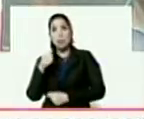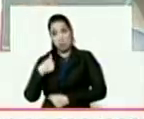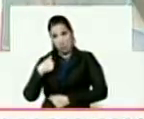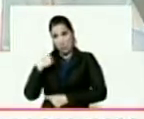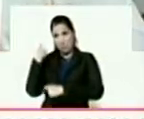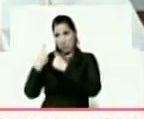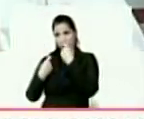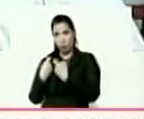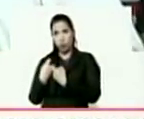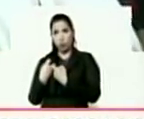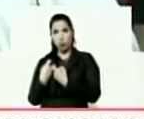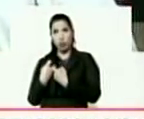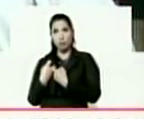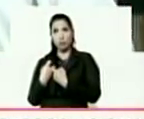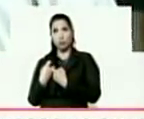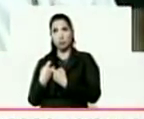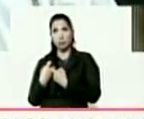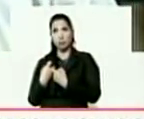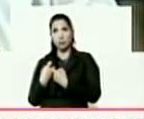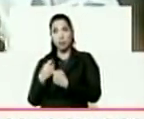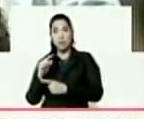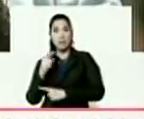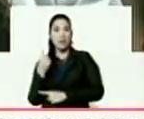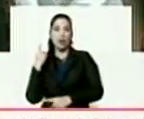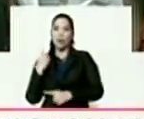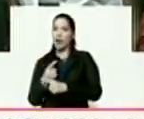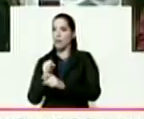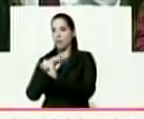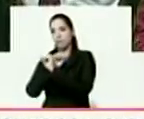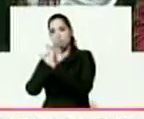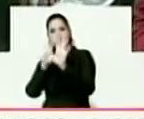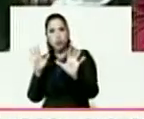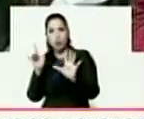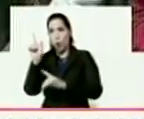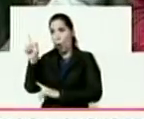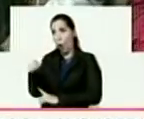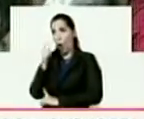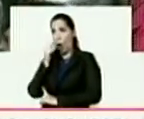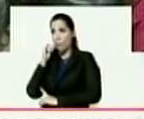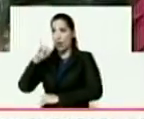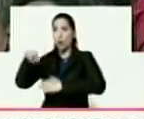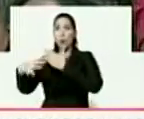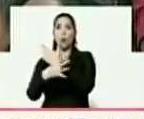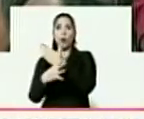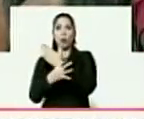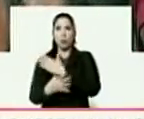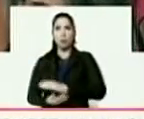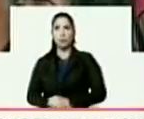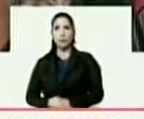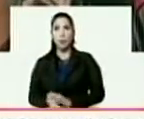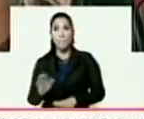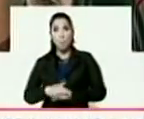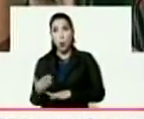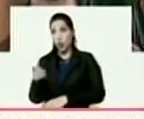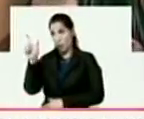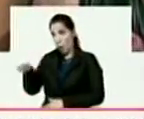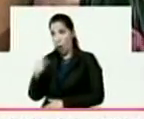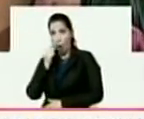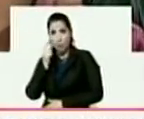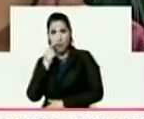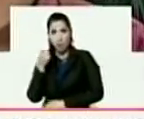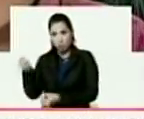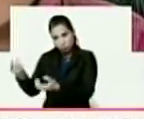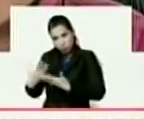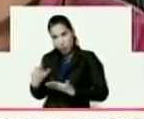así a simple vista el primero que tiene que declarar en el señor bonito la imagen porque él es el que está recibiendo esa plata